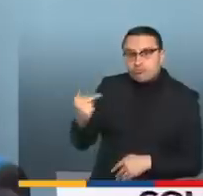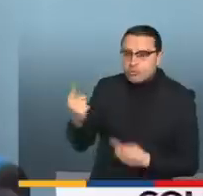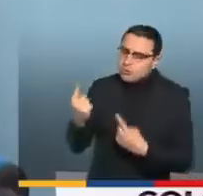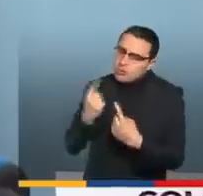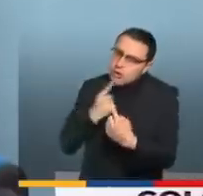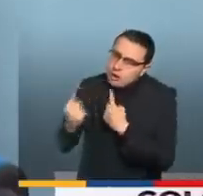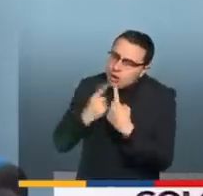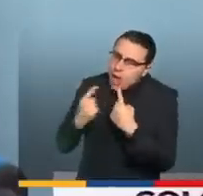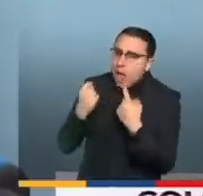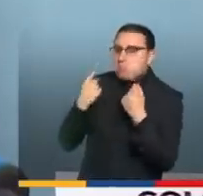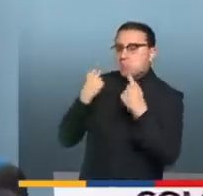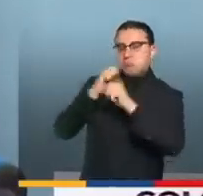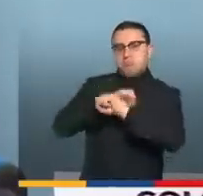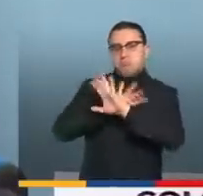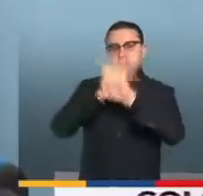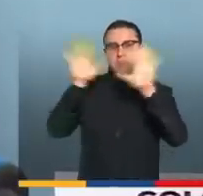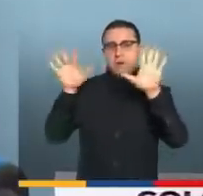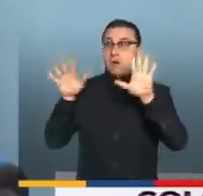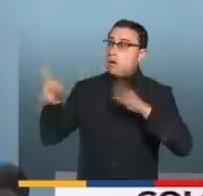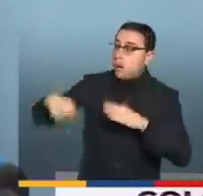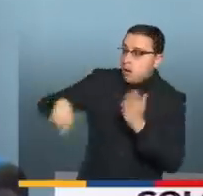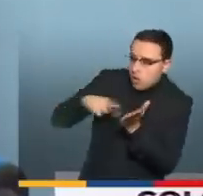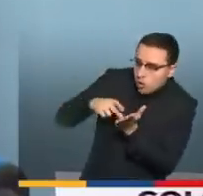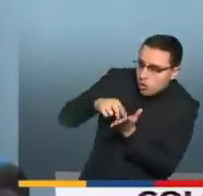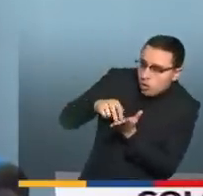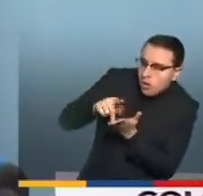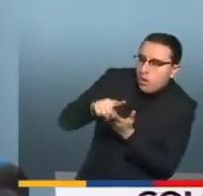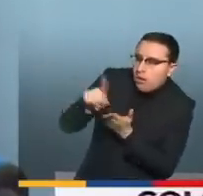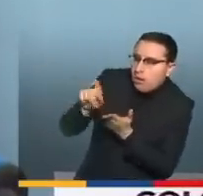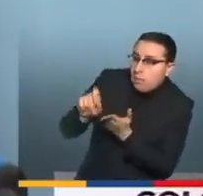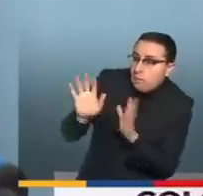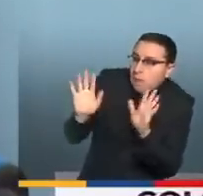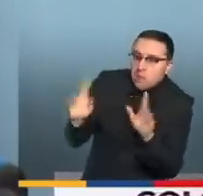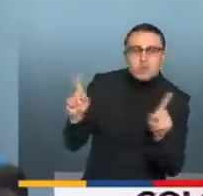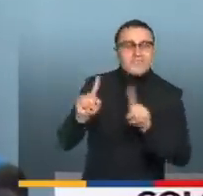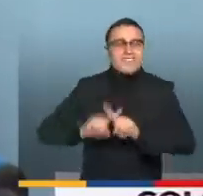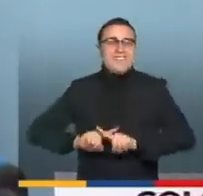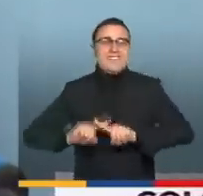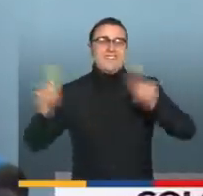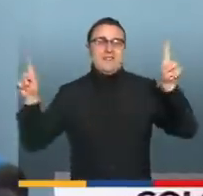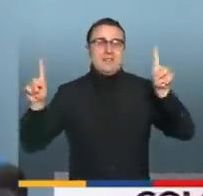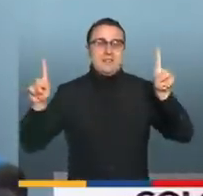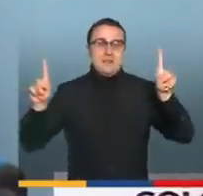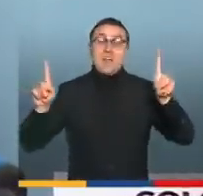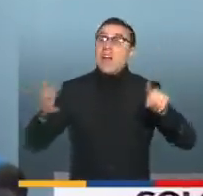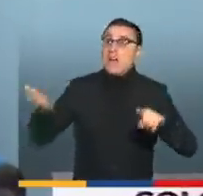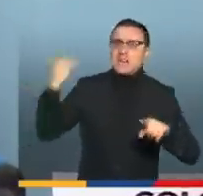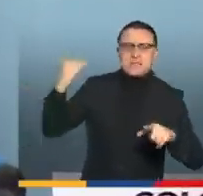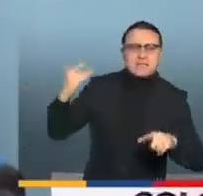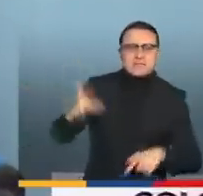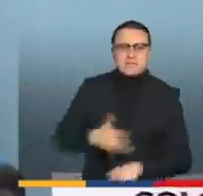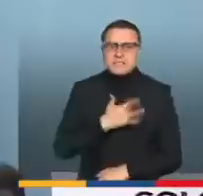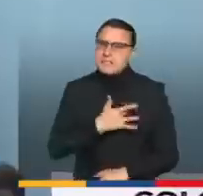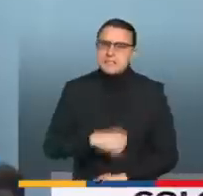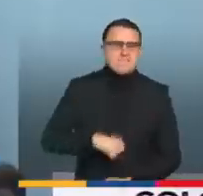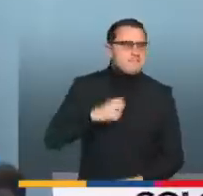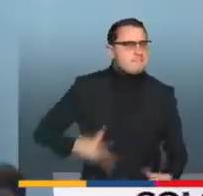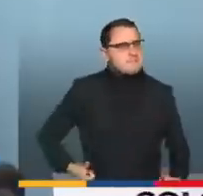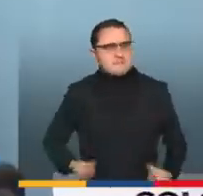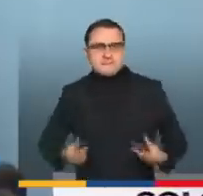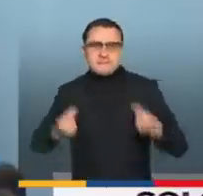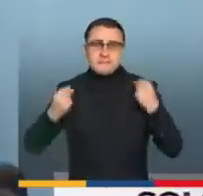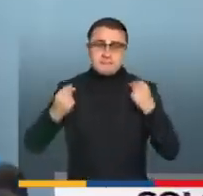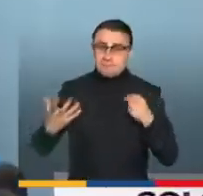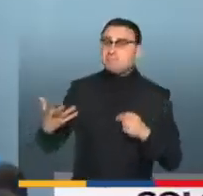sido diferente. Quizás no eran las pasiones y los egos del momento, en los